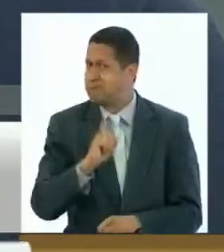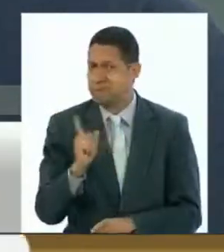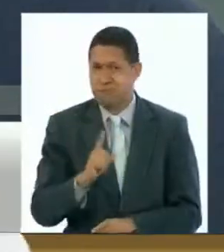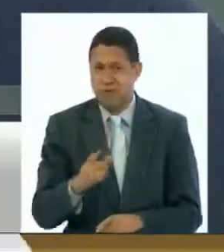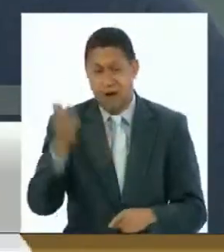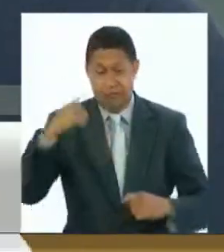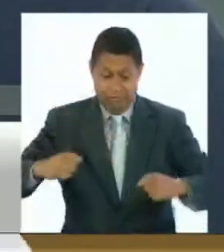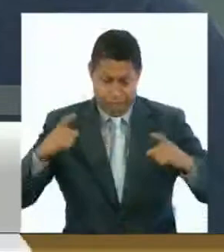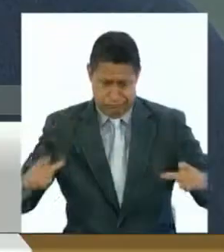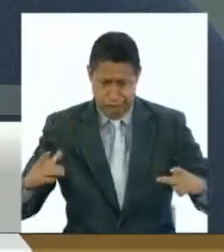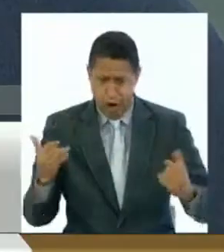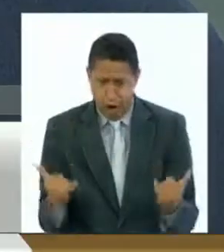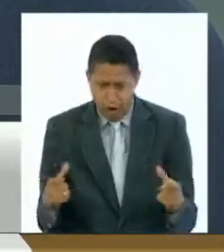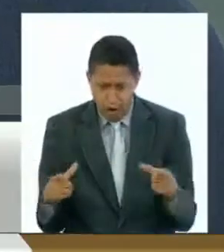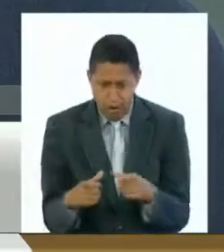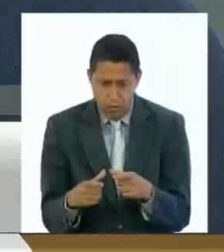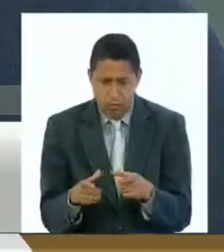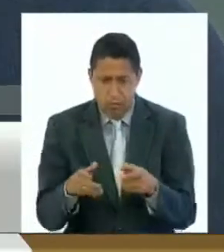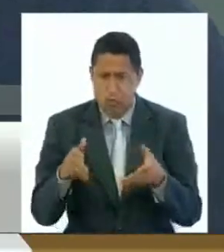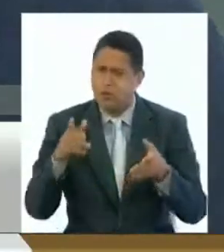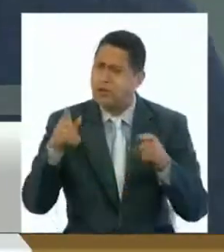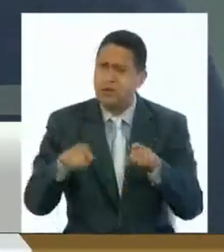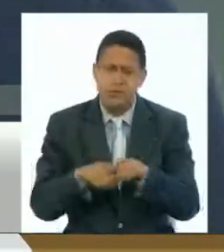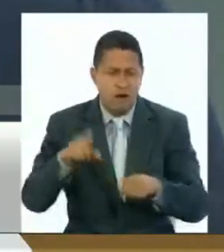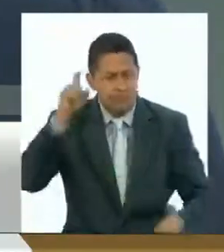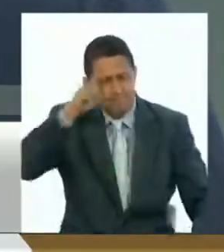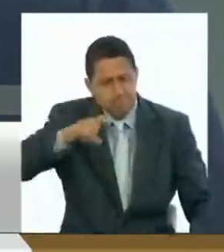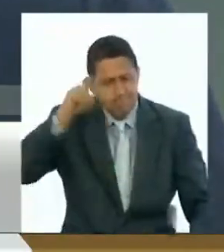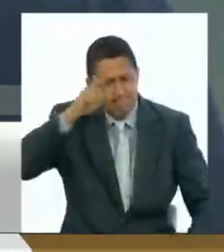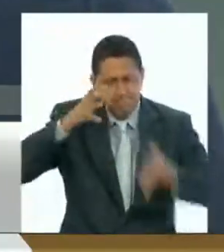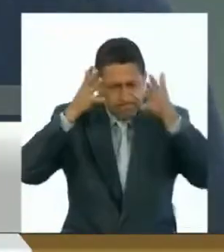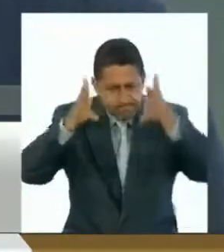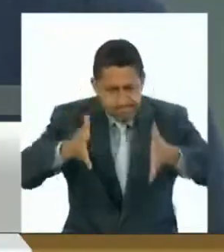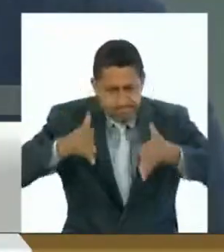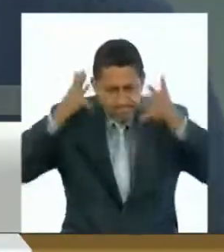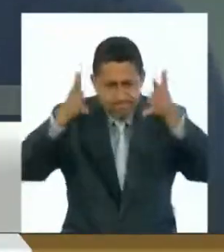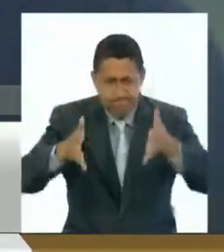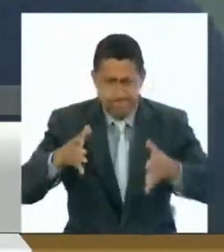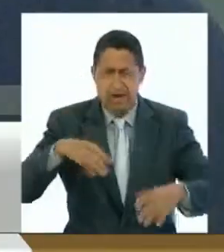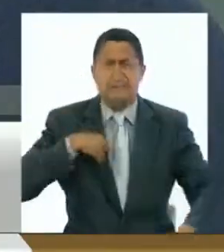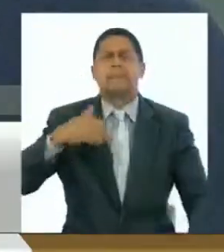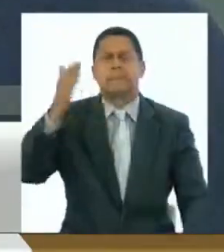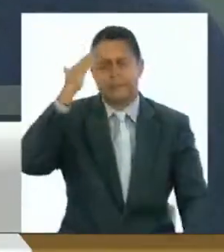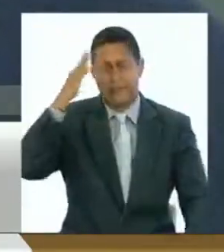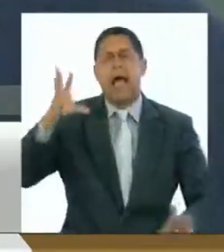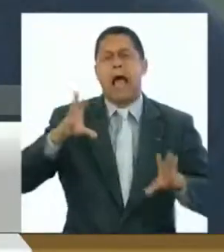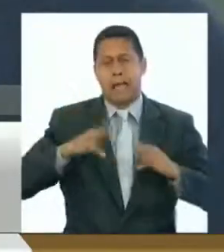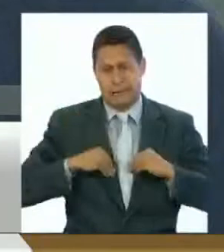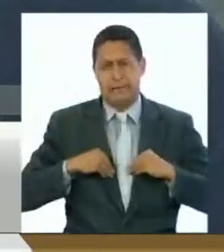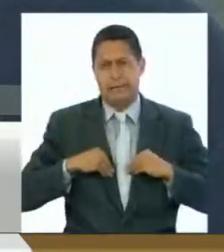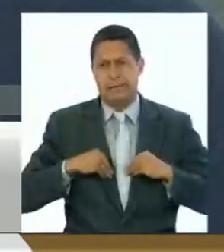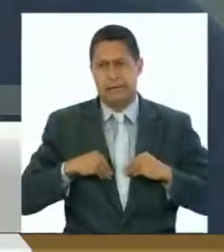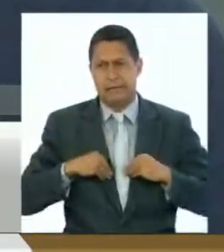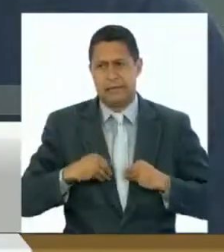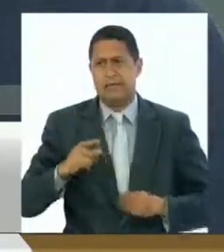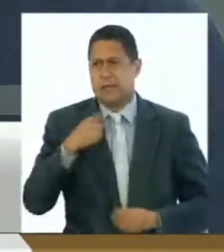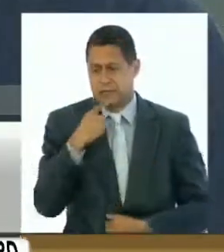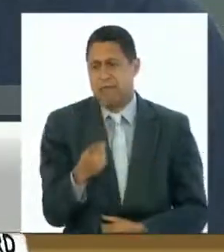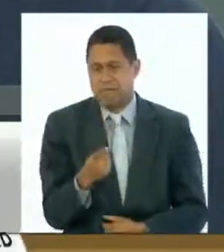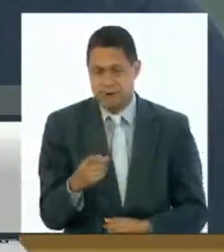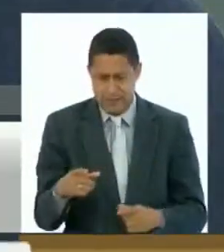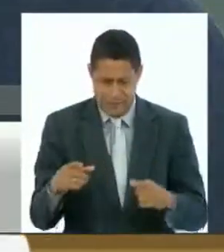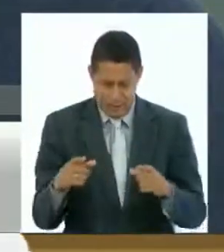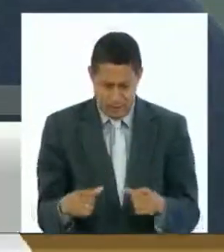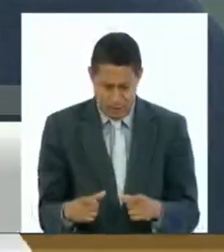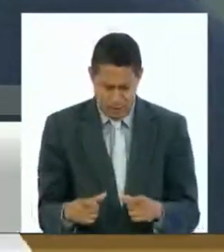una manera de entrenarlo, ¿no? Para que tolere y para que cumpla las indicaciones nutricionales, y con eso aseguramos, tenemos de hecho